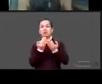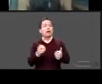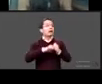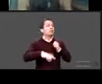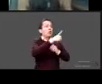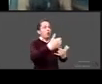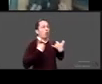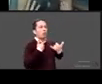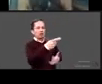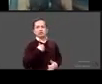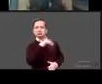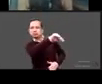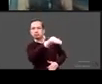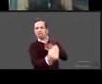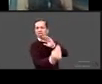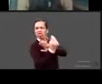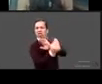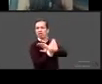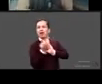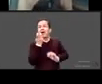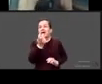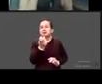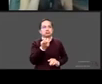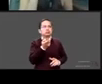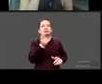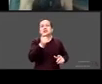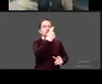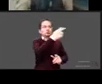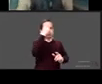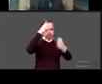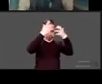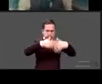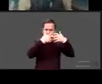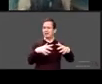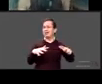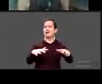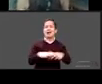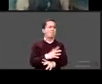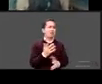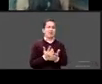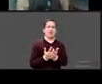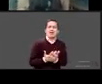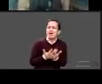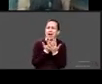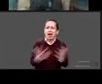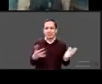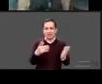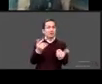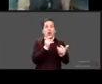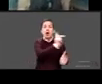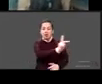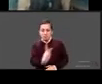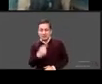también un desarrollo cerebral tan grande como cuando tenía un mes. Y eso lo lleva a tener ciertos comportamientos, pero no está